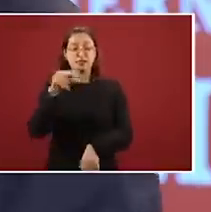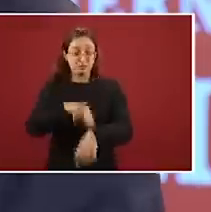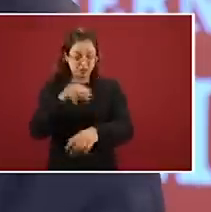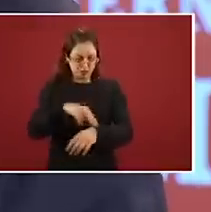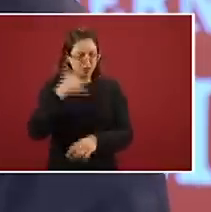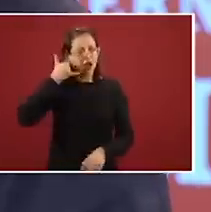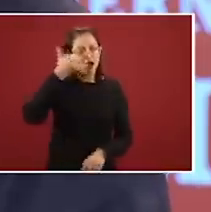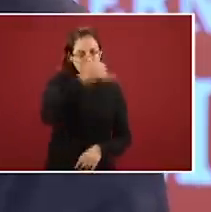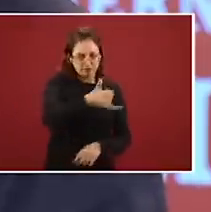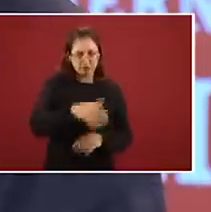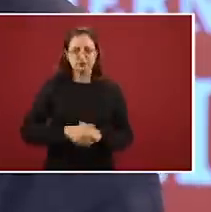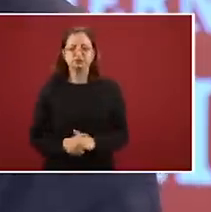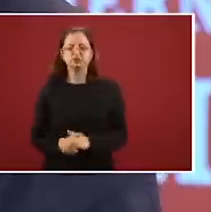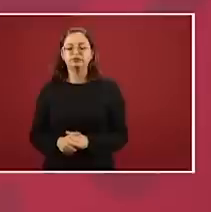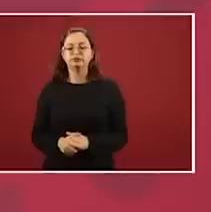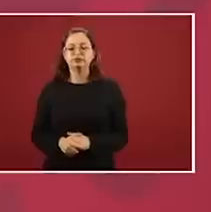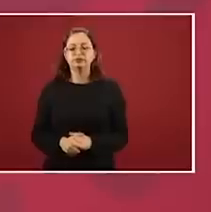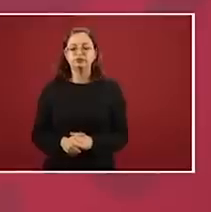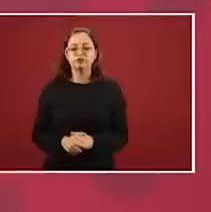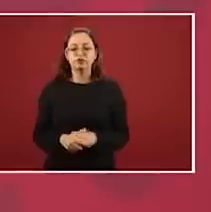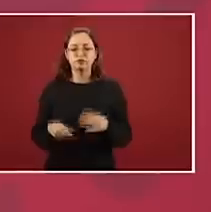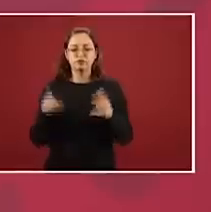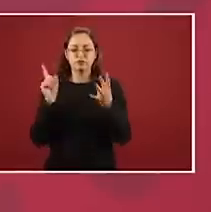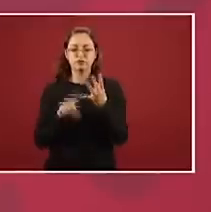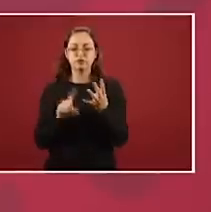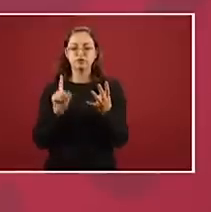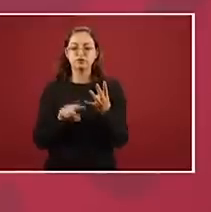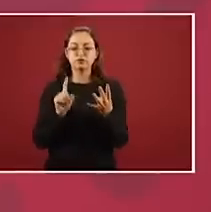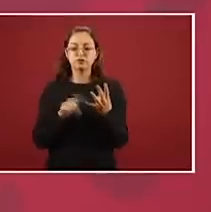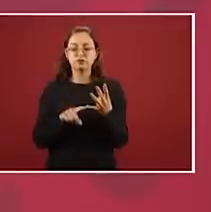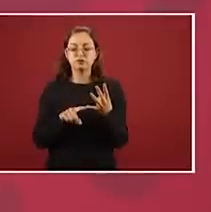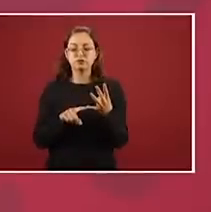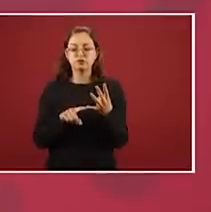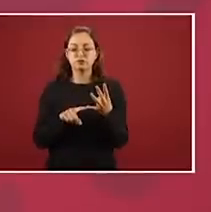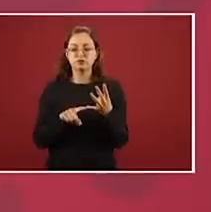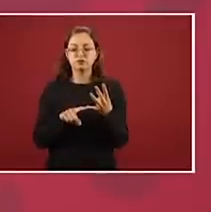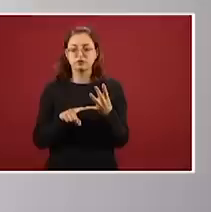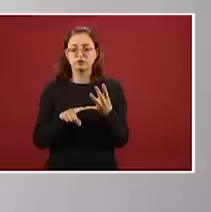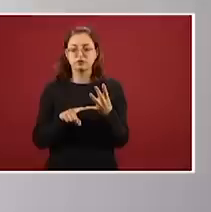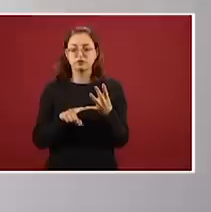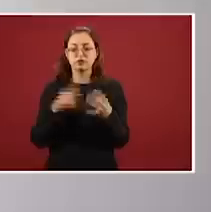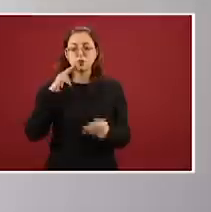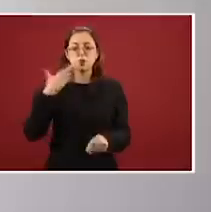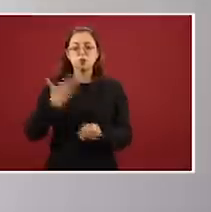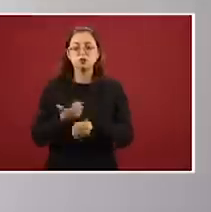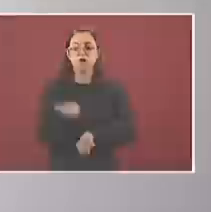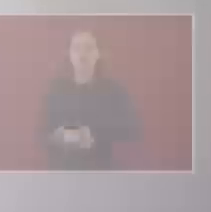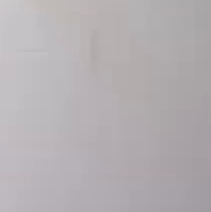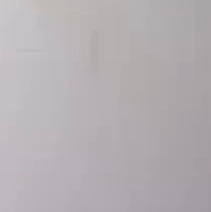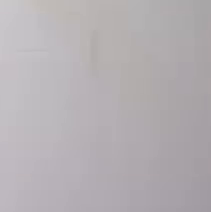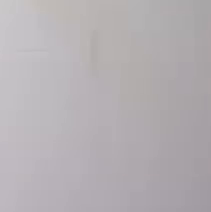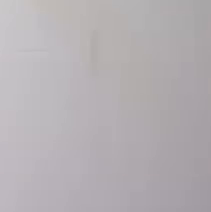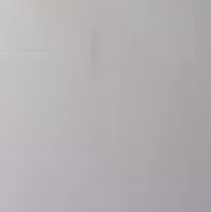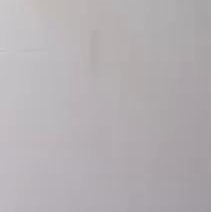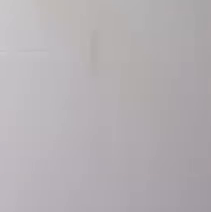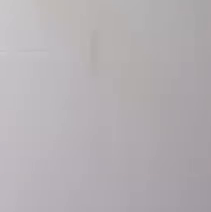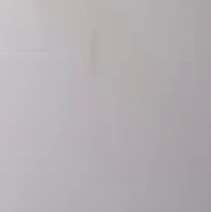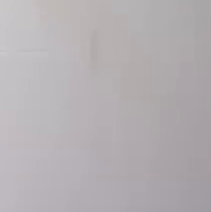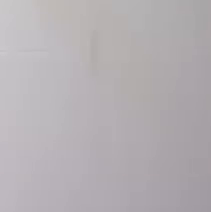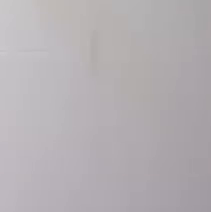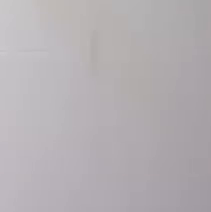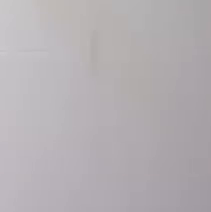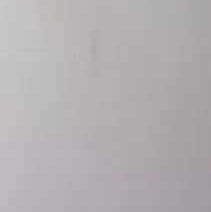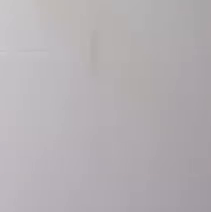este es, y un cuarto servidor público, el encargado de la administración,